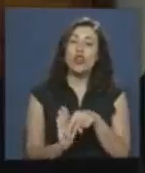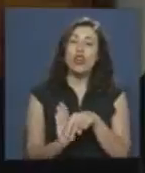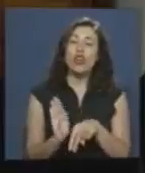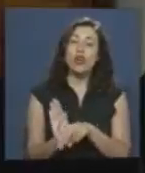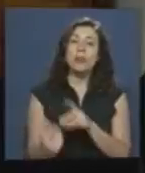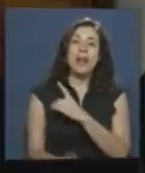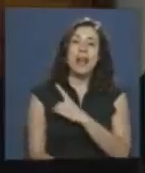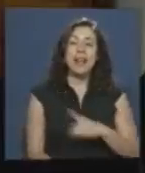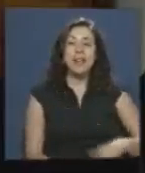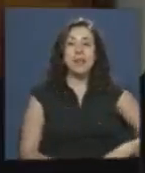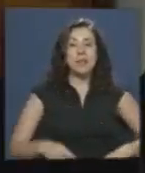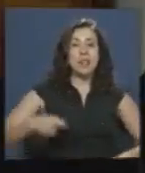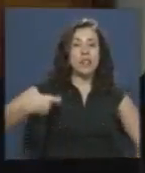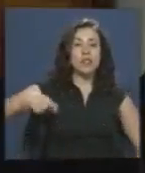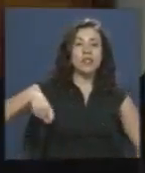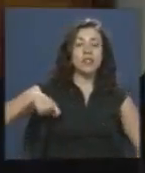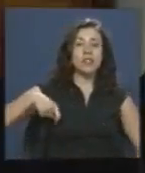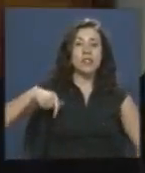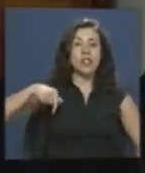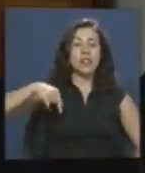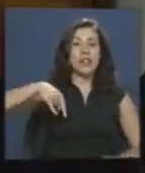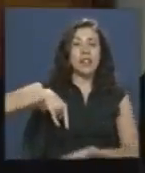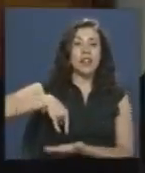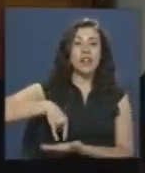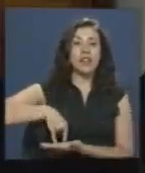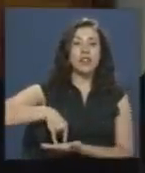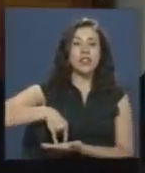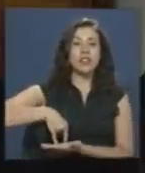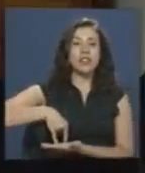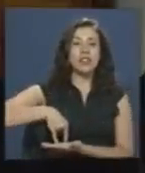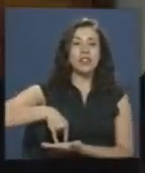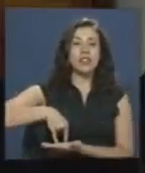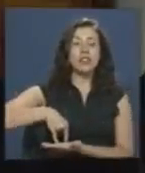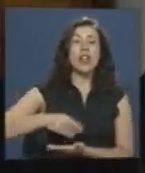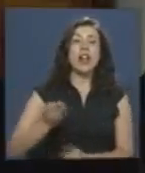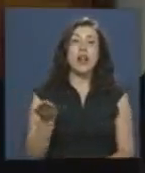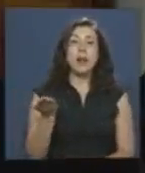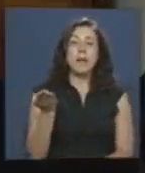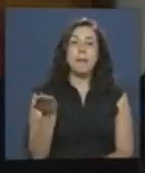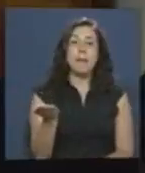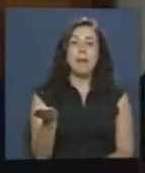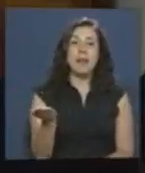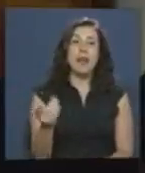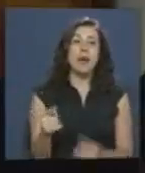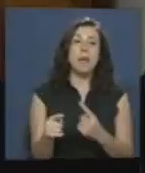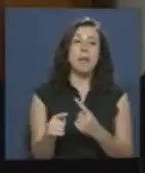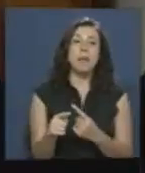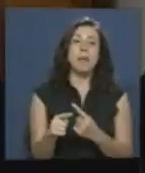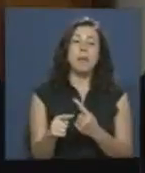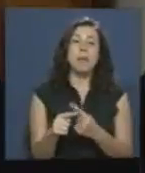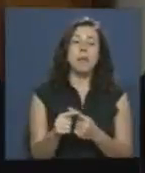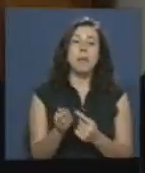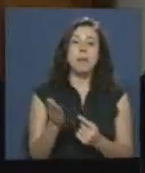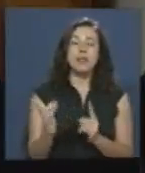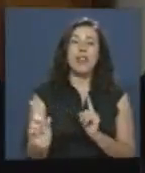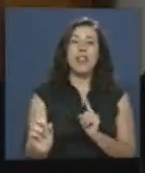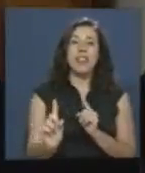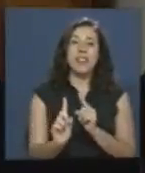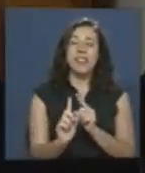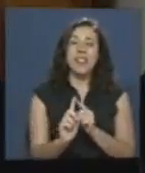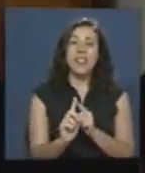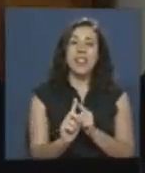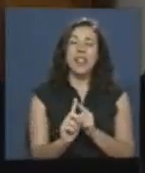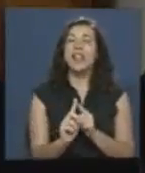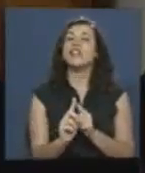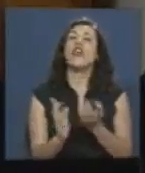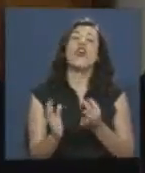los diputados y senadores, es decir, que el Congreso específicamente le requiera, a través de un requerimiento directo, a través de los medios